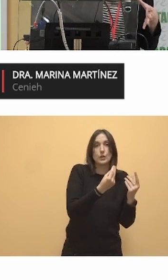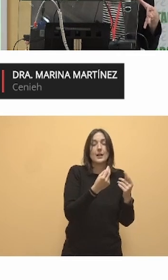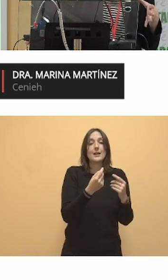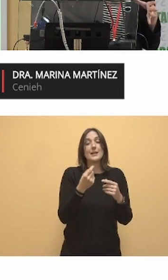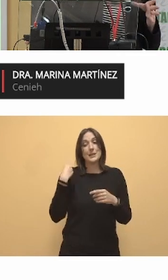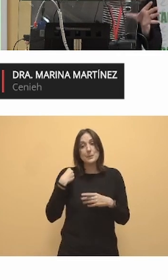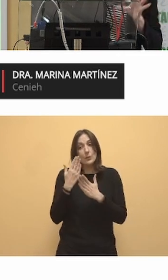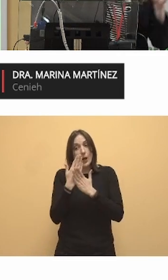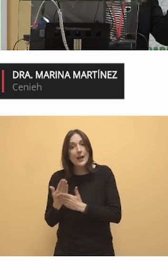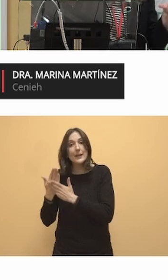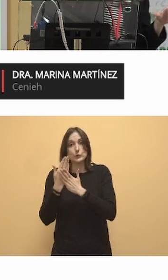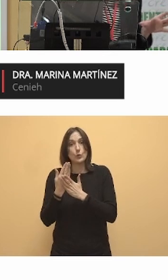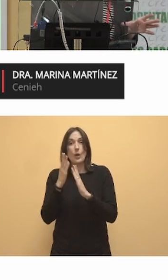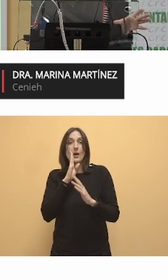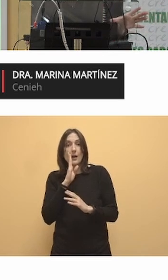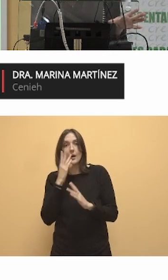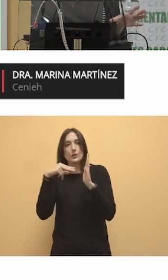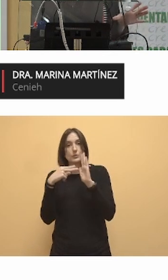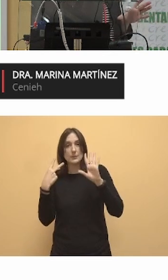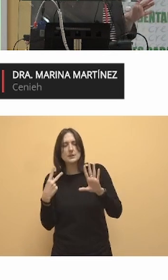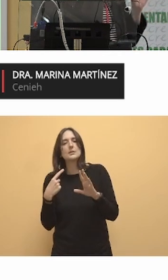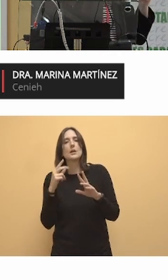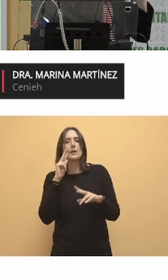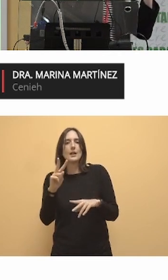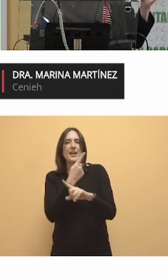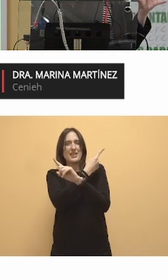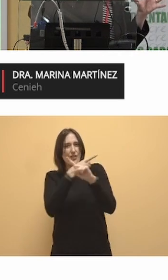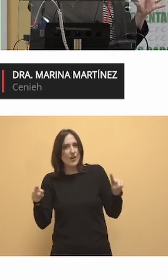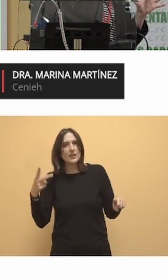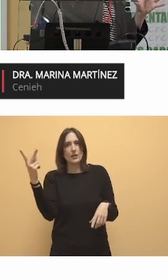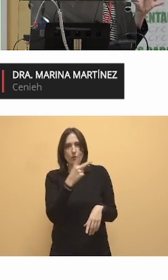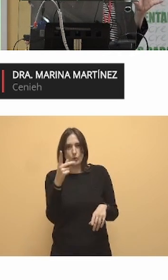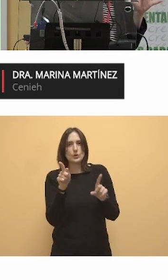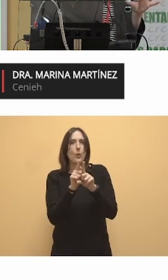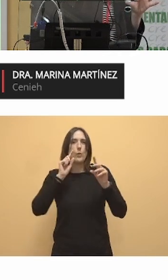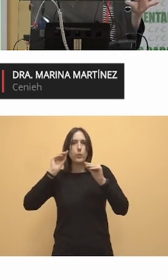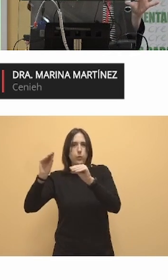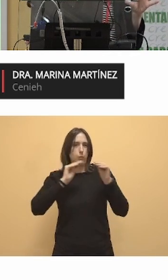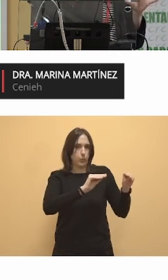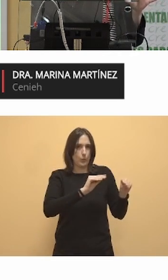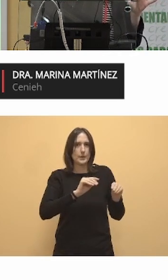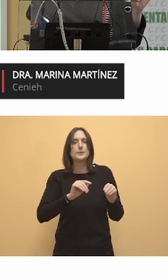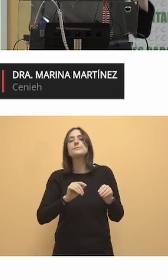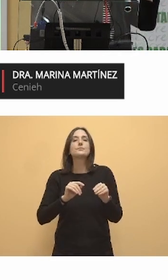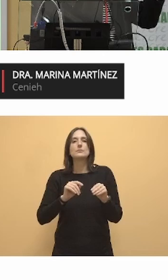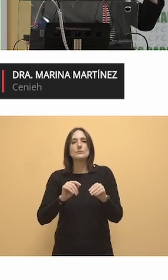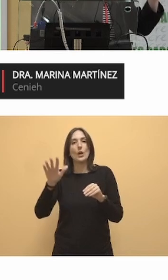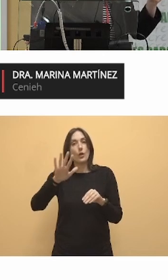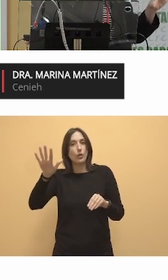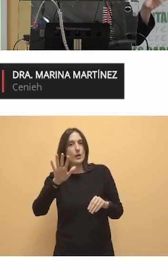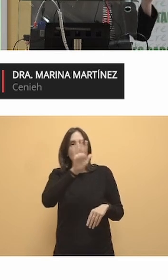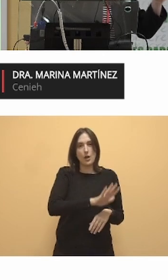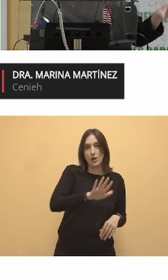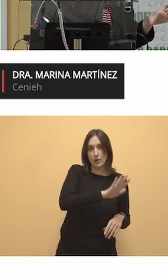vieron esa diferencia tan acusada entre unos grupos de homínidos de una zona y otros